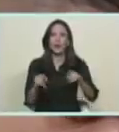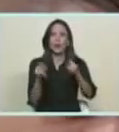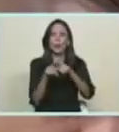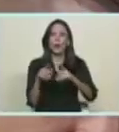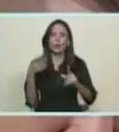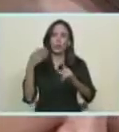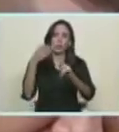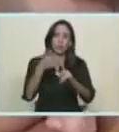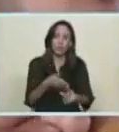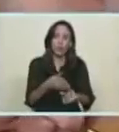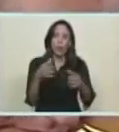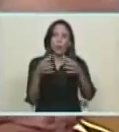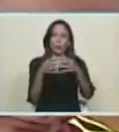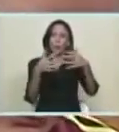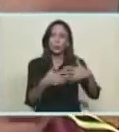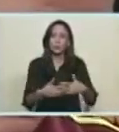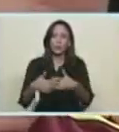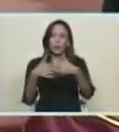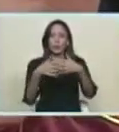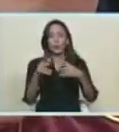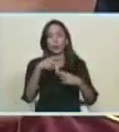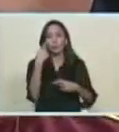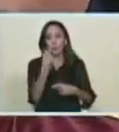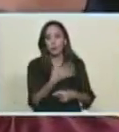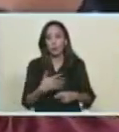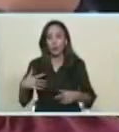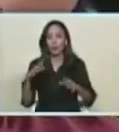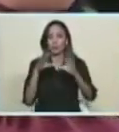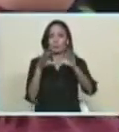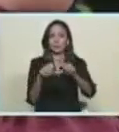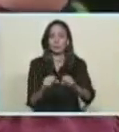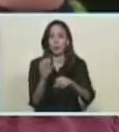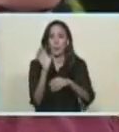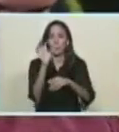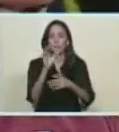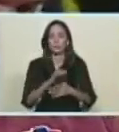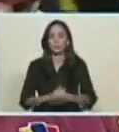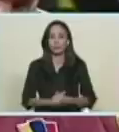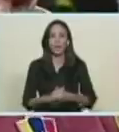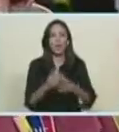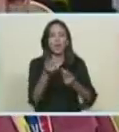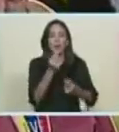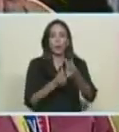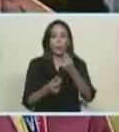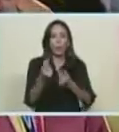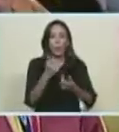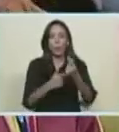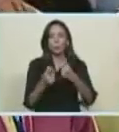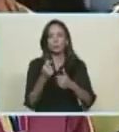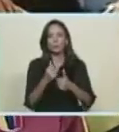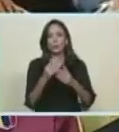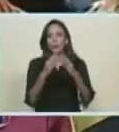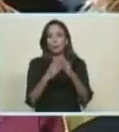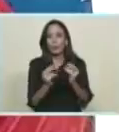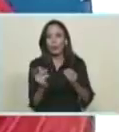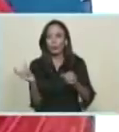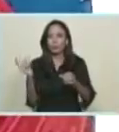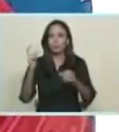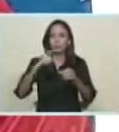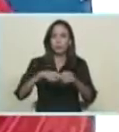imperialista, cuando se impone en lo político, implica la entrega en lo económico e implica